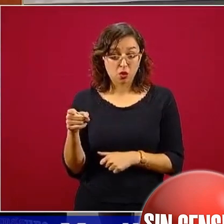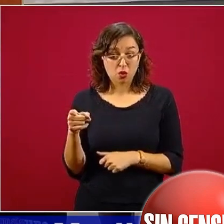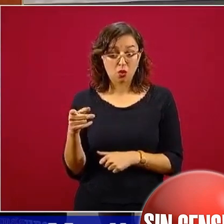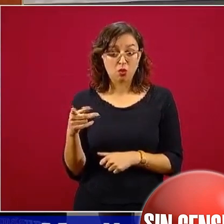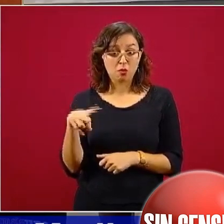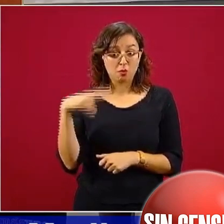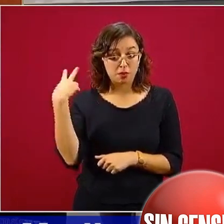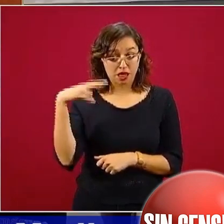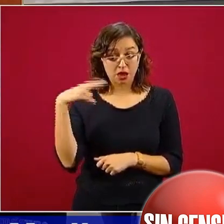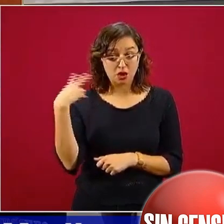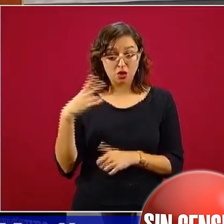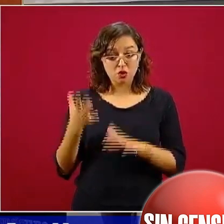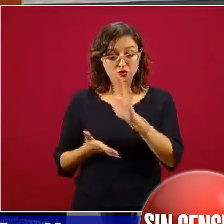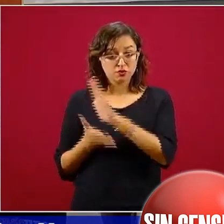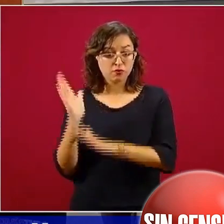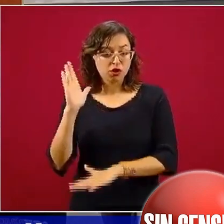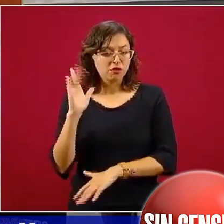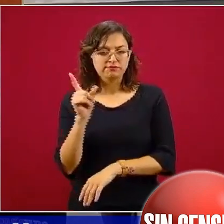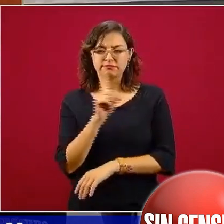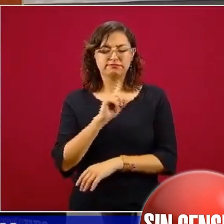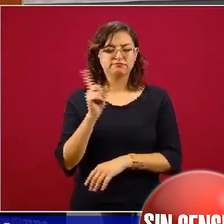Veracruz, se va por